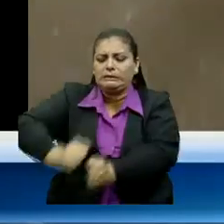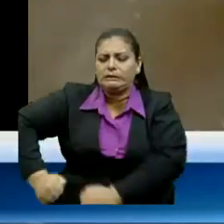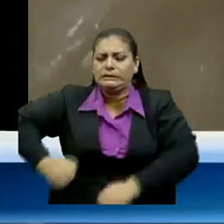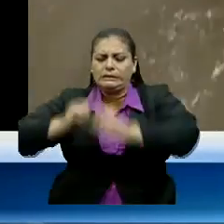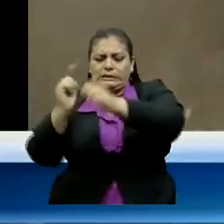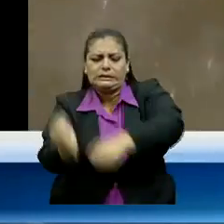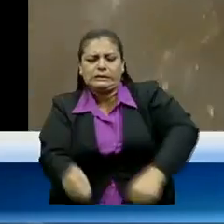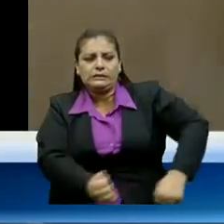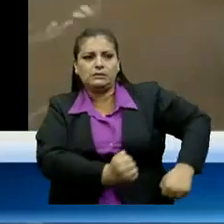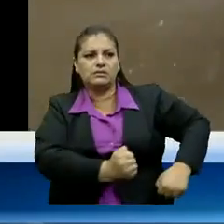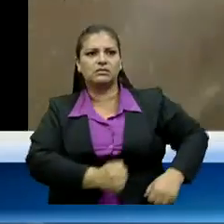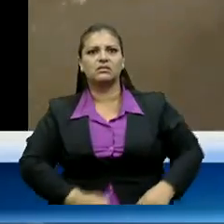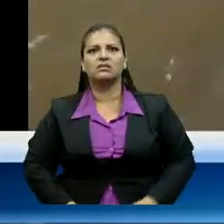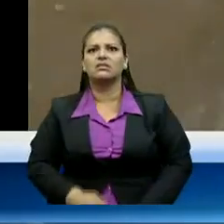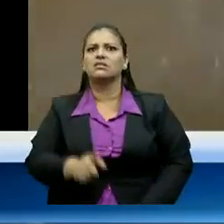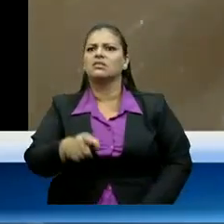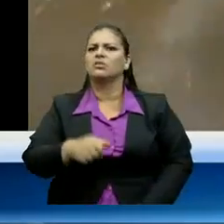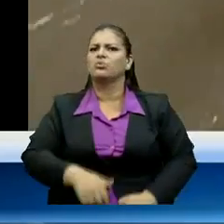sigue indetenible.